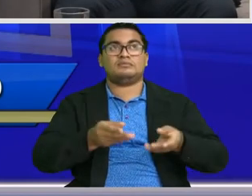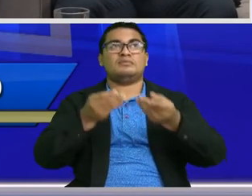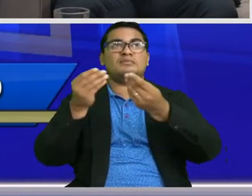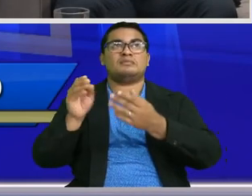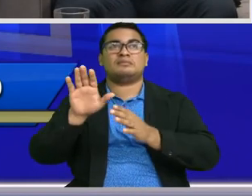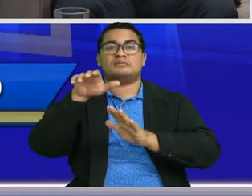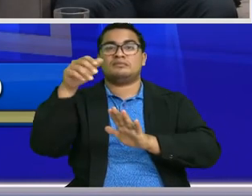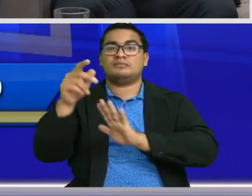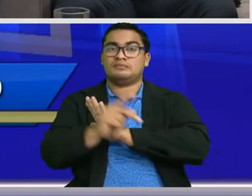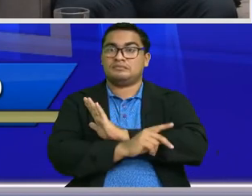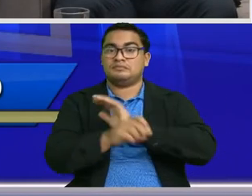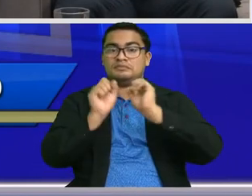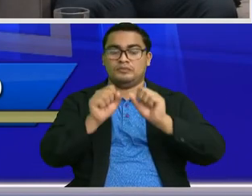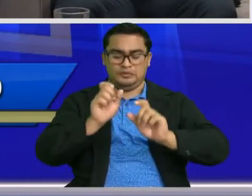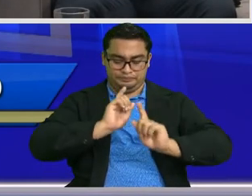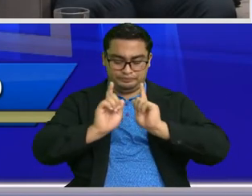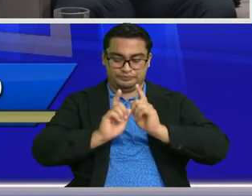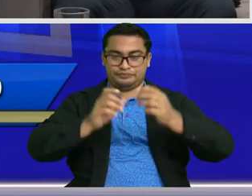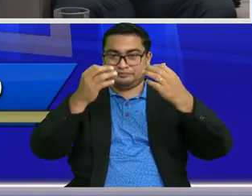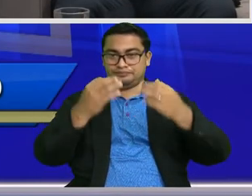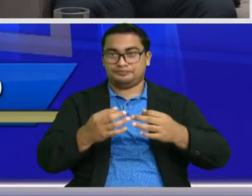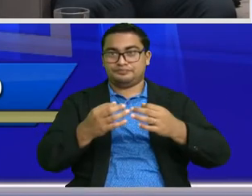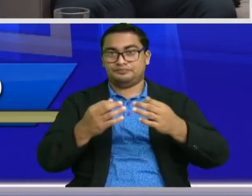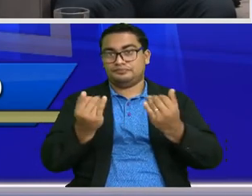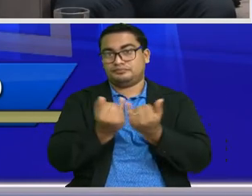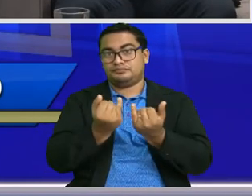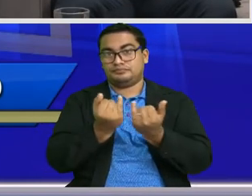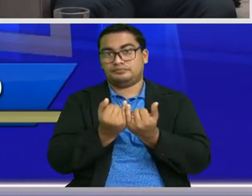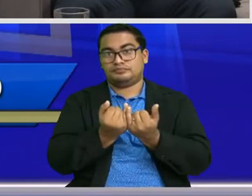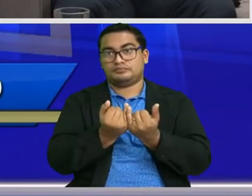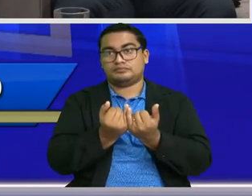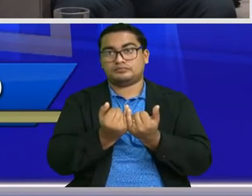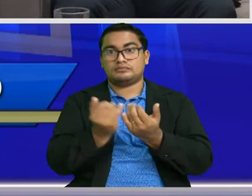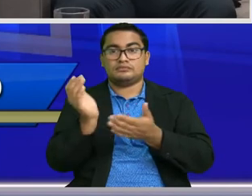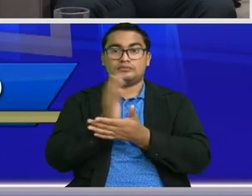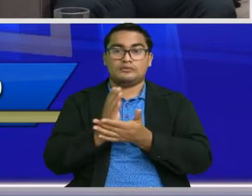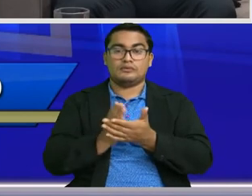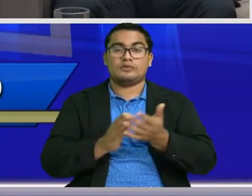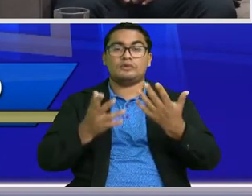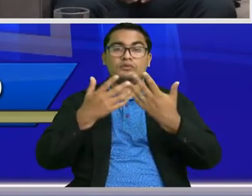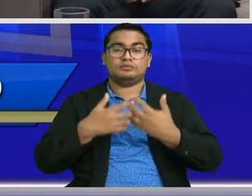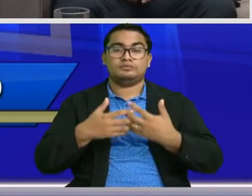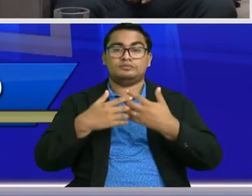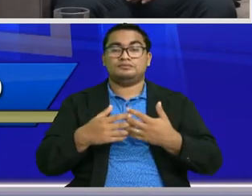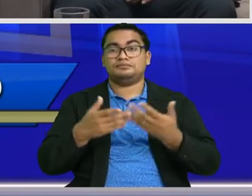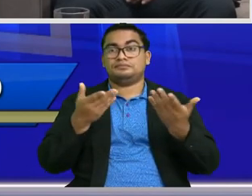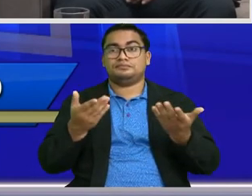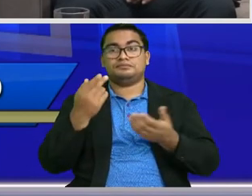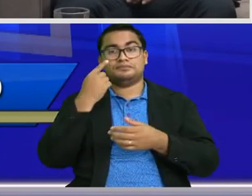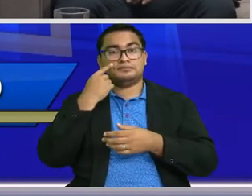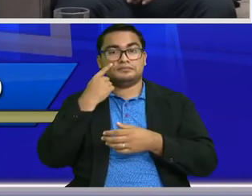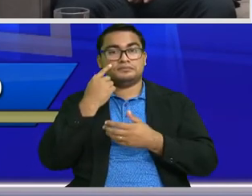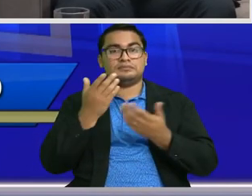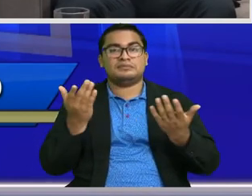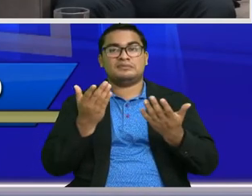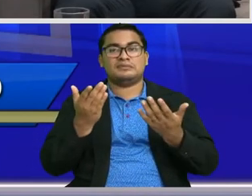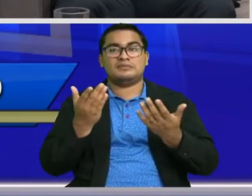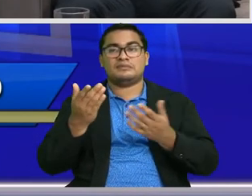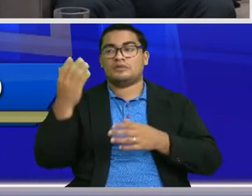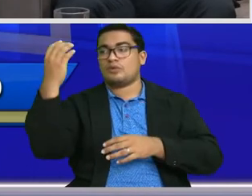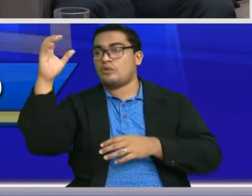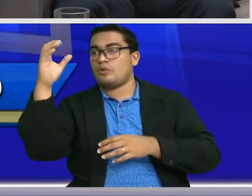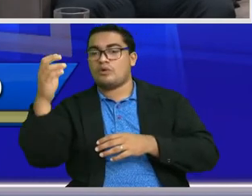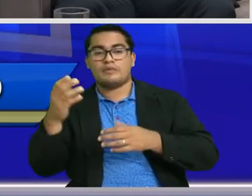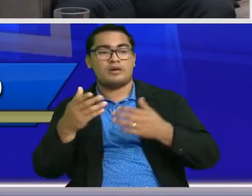que sean altamente competitivos con la competencia de esas importaciones que hacen algunas empresas, ¿verdad? Entonces miramos de repente productos colombianos,